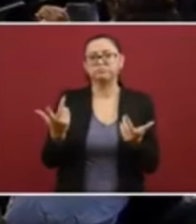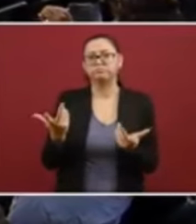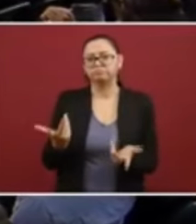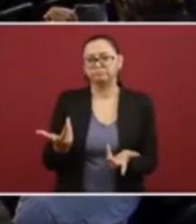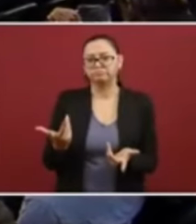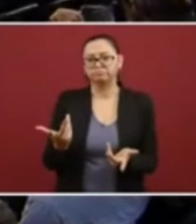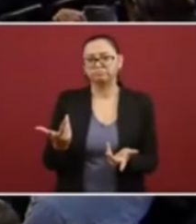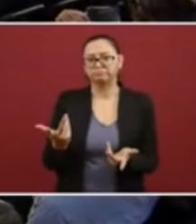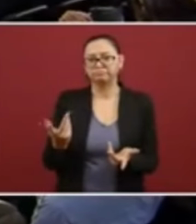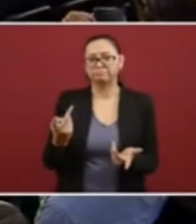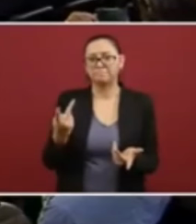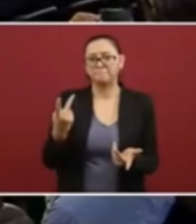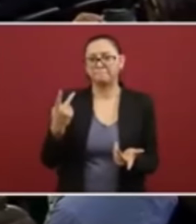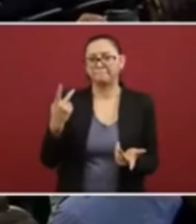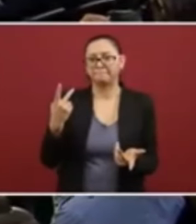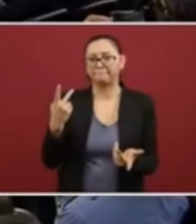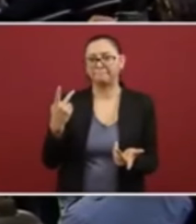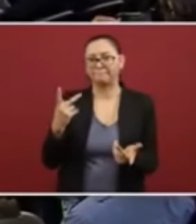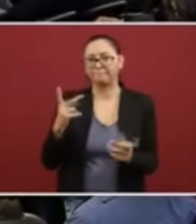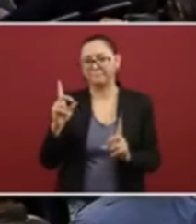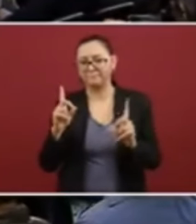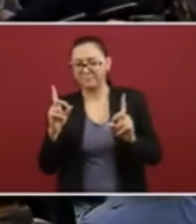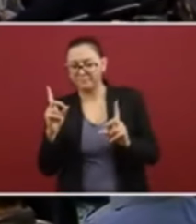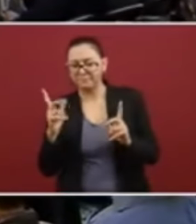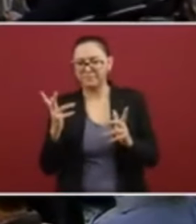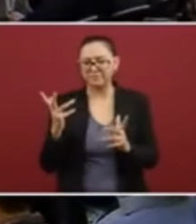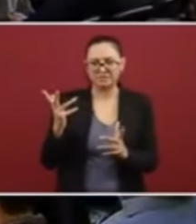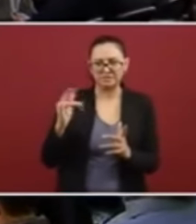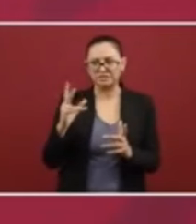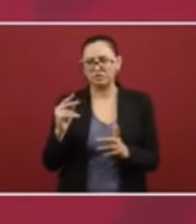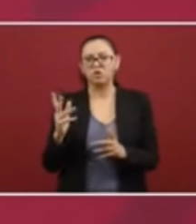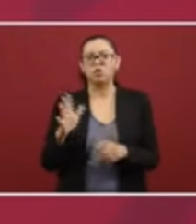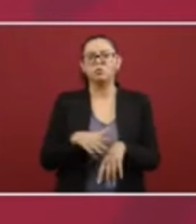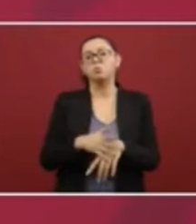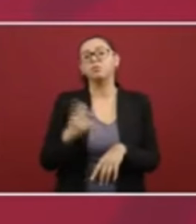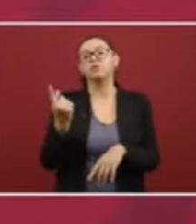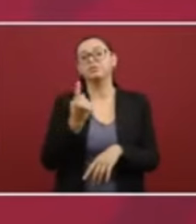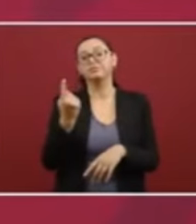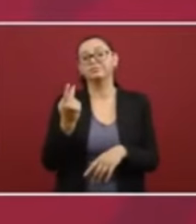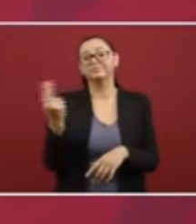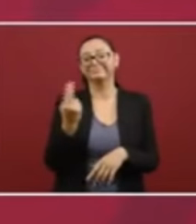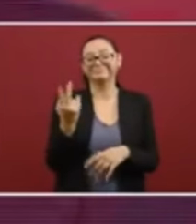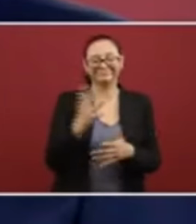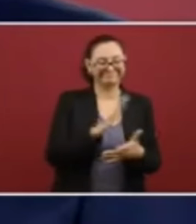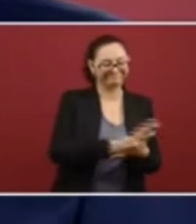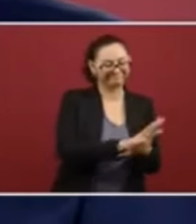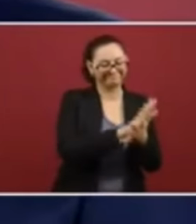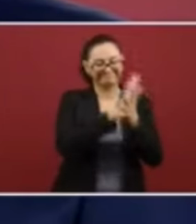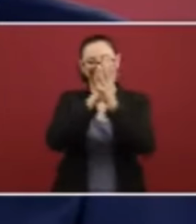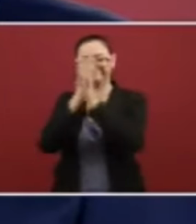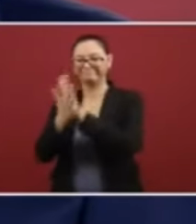en realidad se trata de una transformación que nunca se había dado en el país.